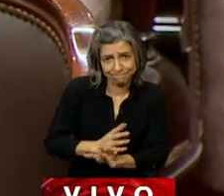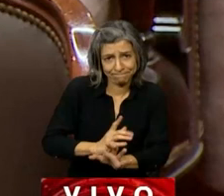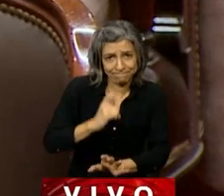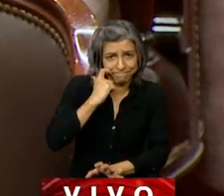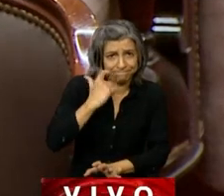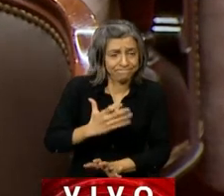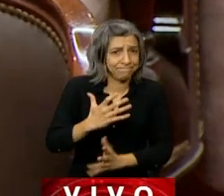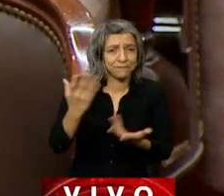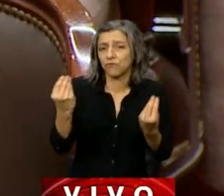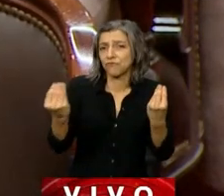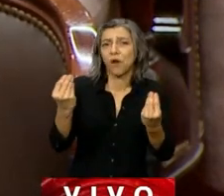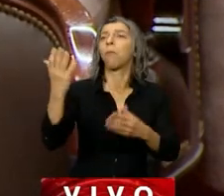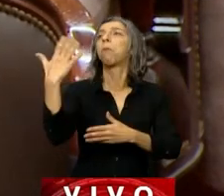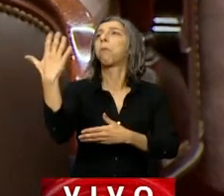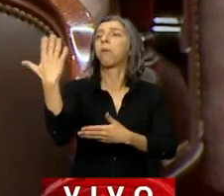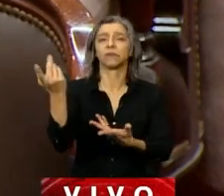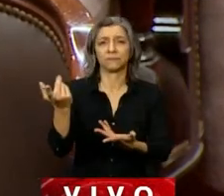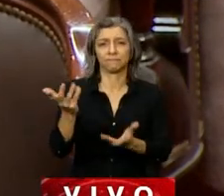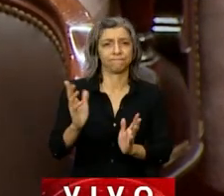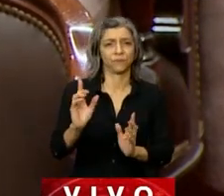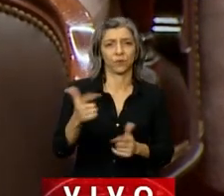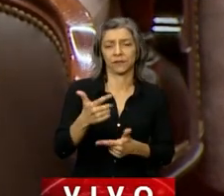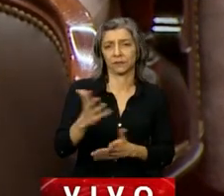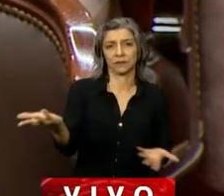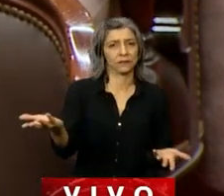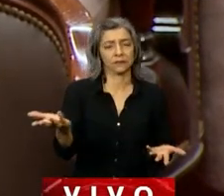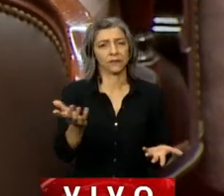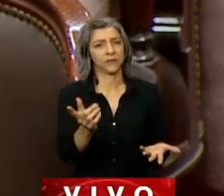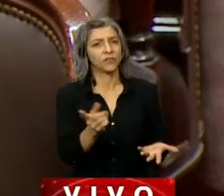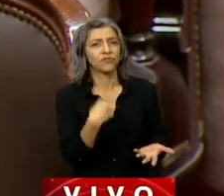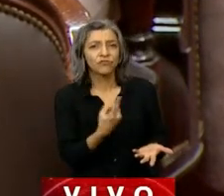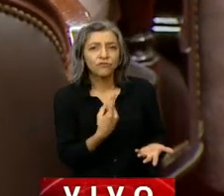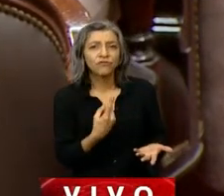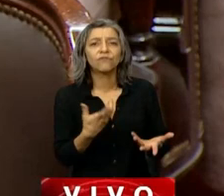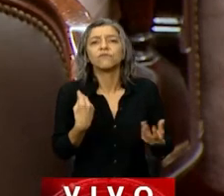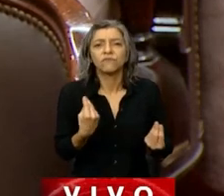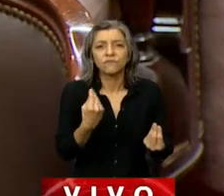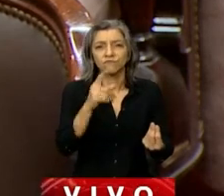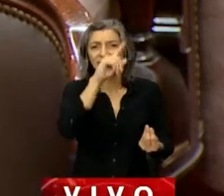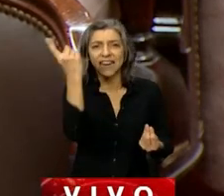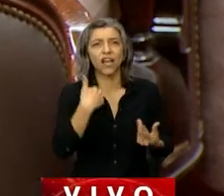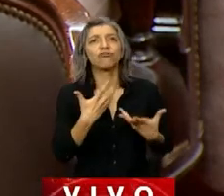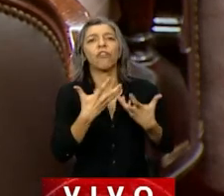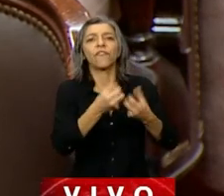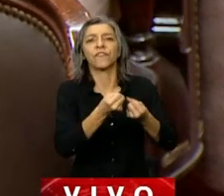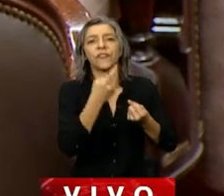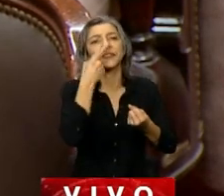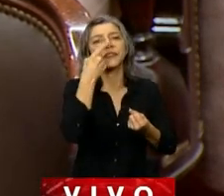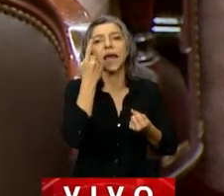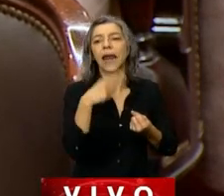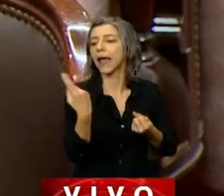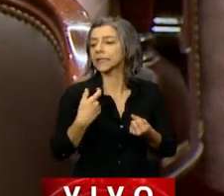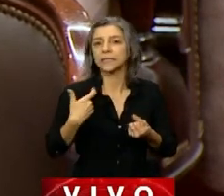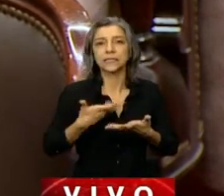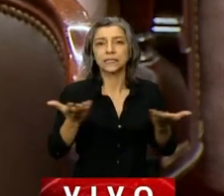Acá muchos de nosotros estamos defendiendo los intereses de la nación. Y con este proyecto está claro que